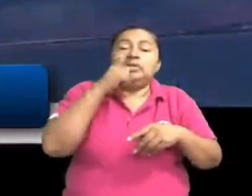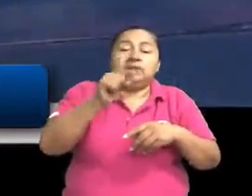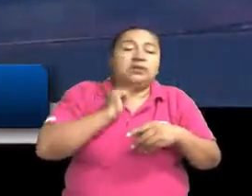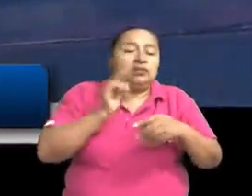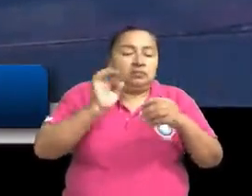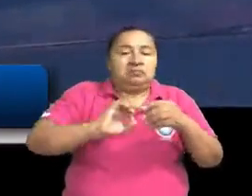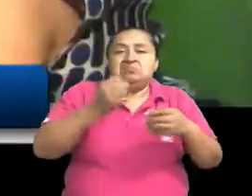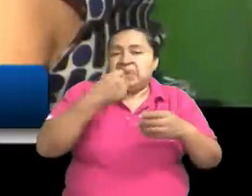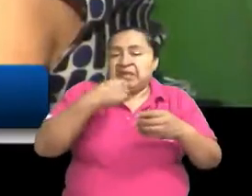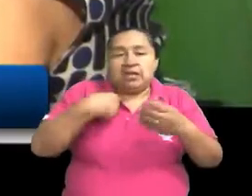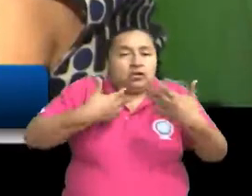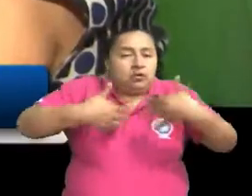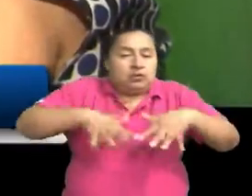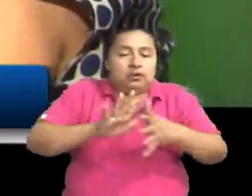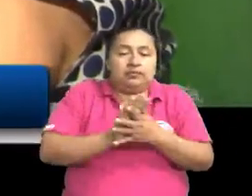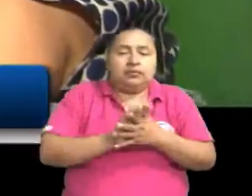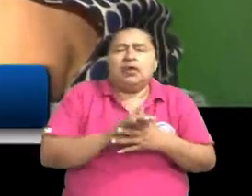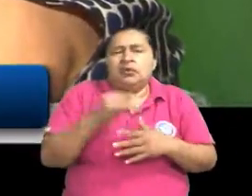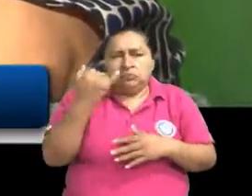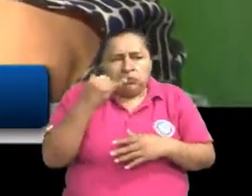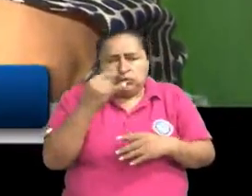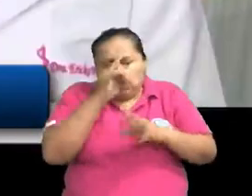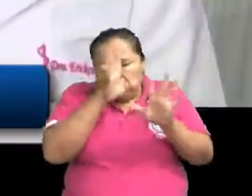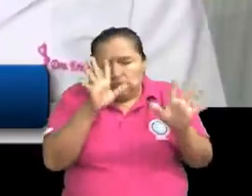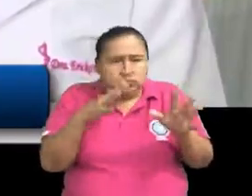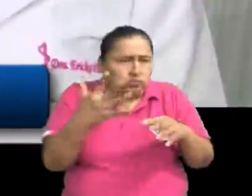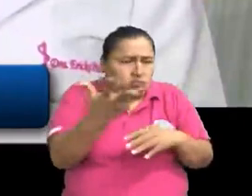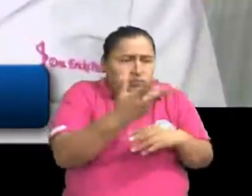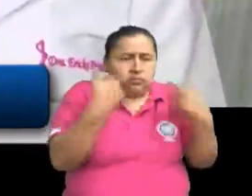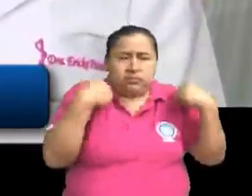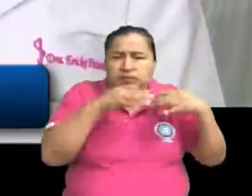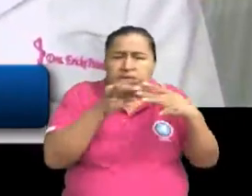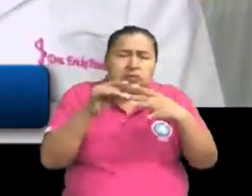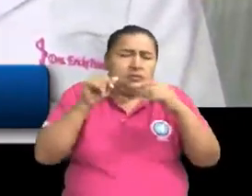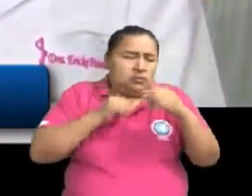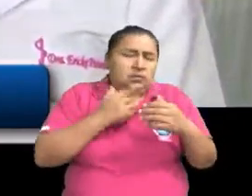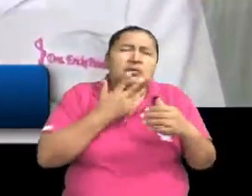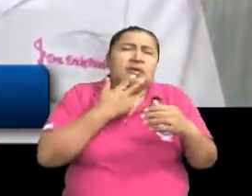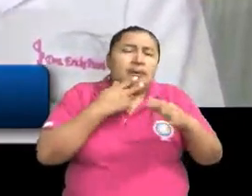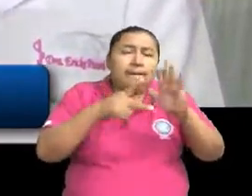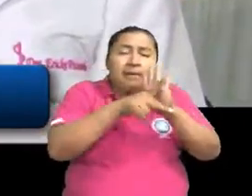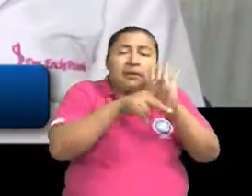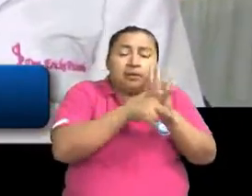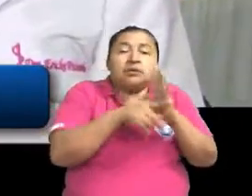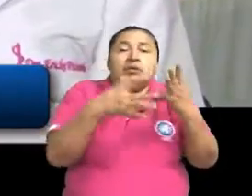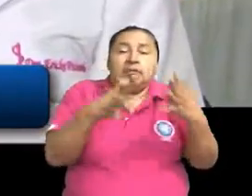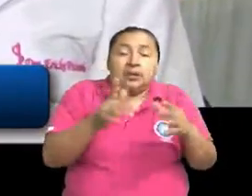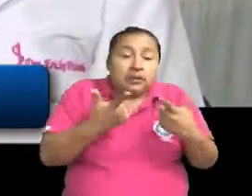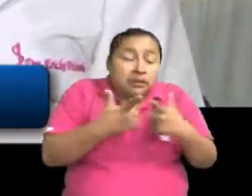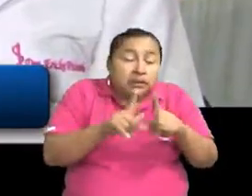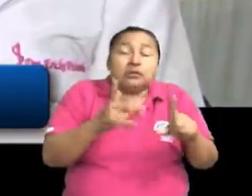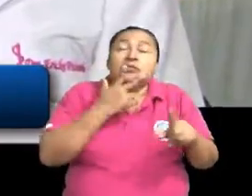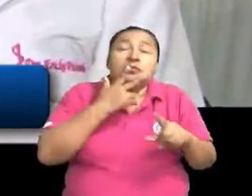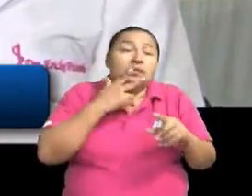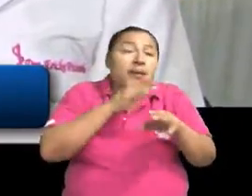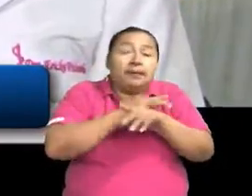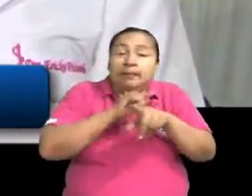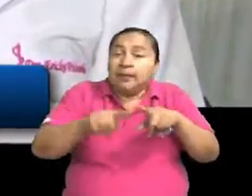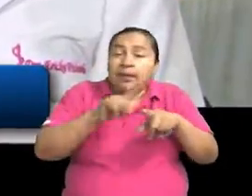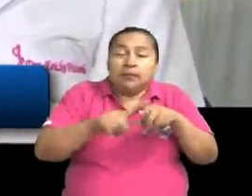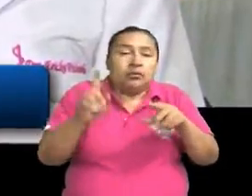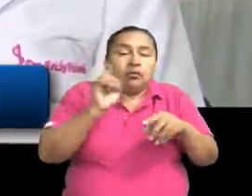tradicional. Claro, todos son profesionales, no corren ningún riesgo, es totalmente gratuito, que es lo más importante, o sea, no